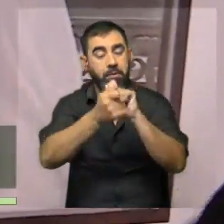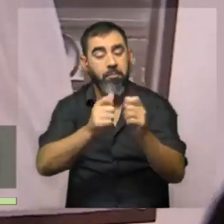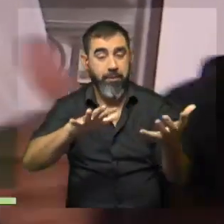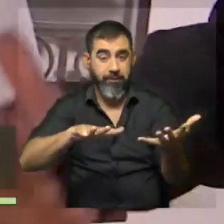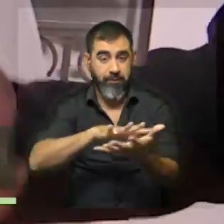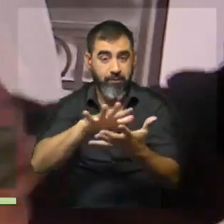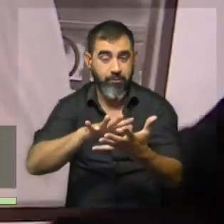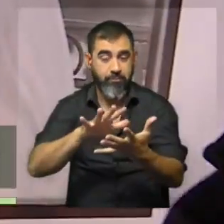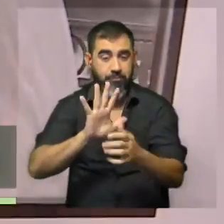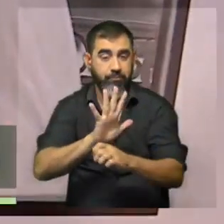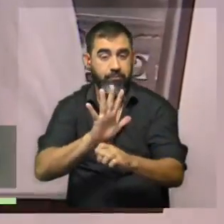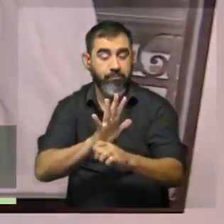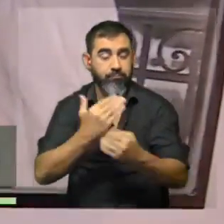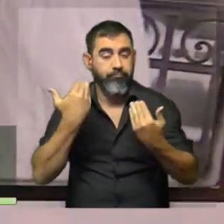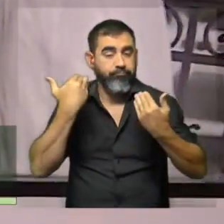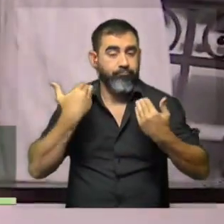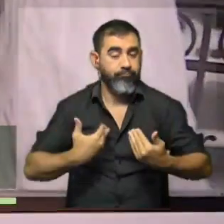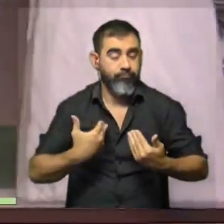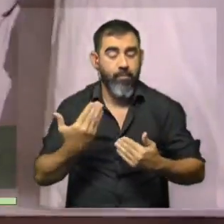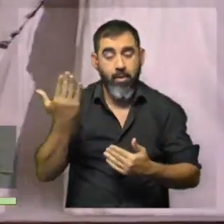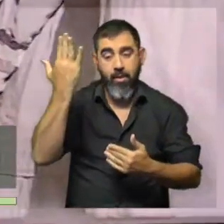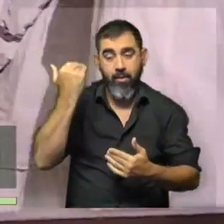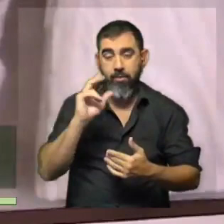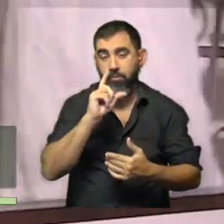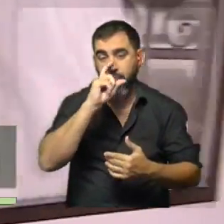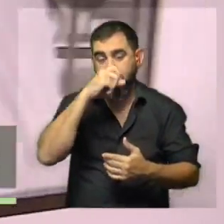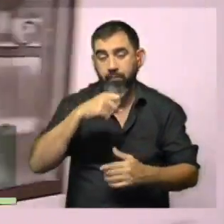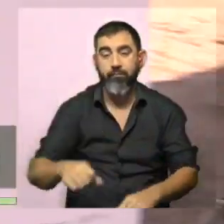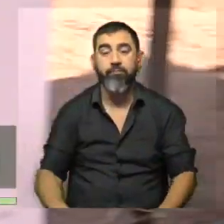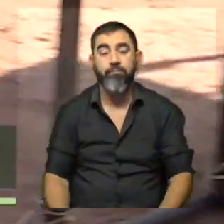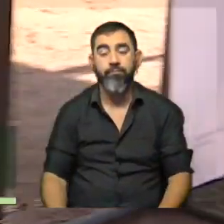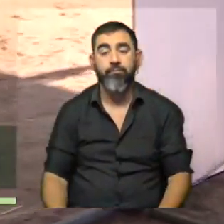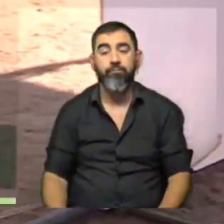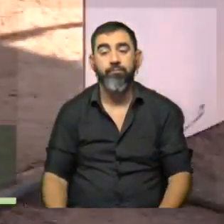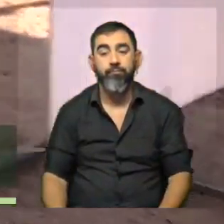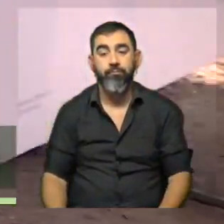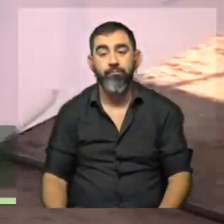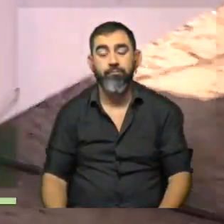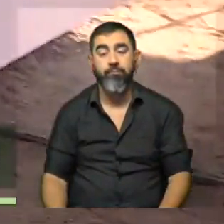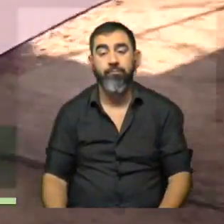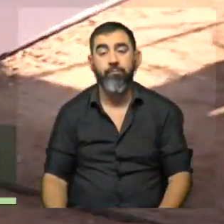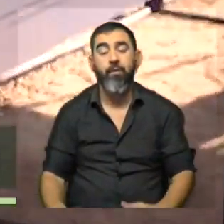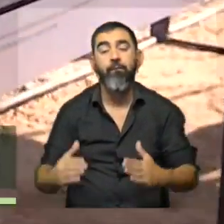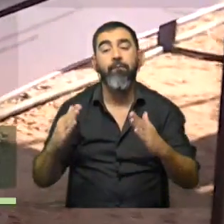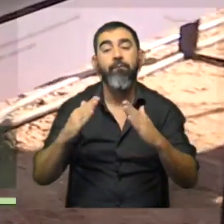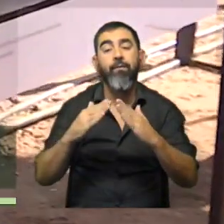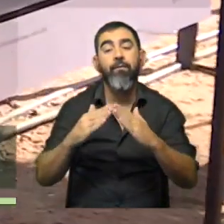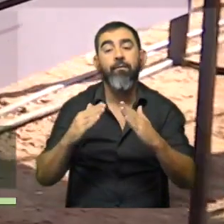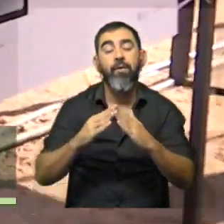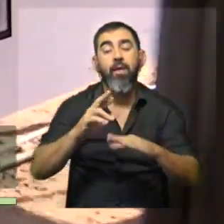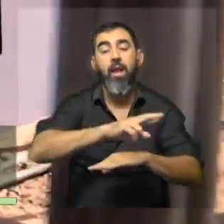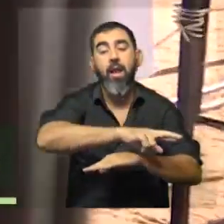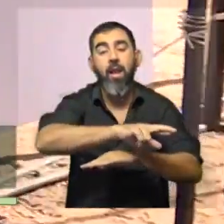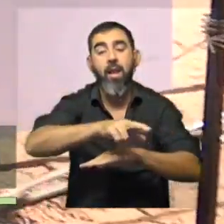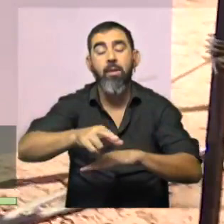los símbolos del estatus en la aristocracia de Montevideo aquí tenemos una vivienda particular en la rambla